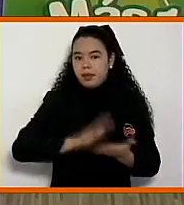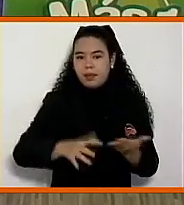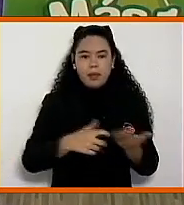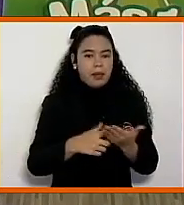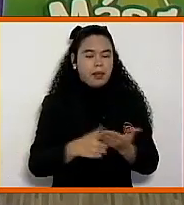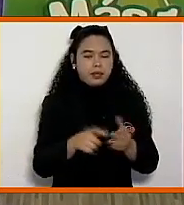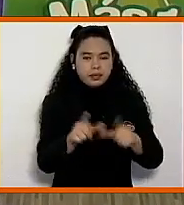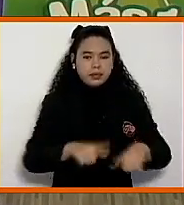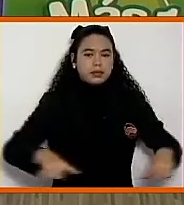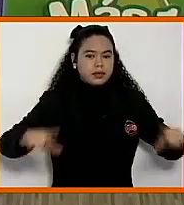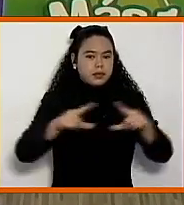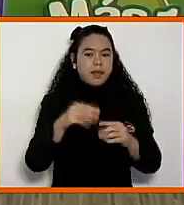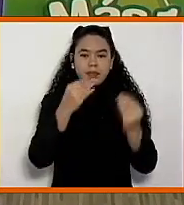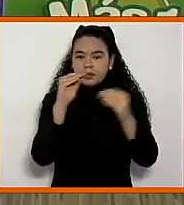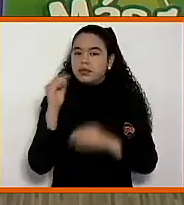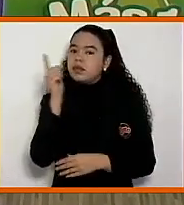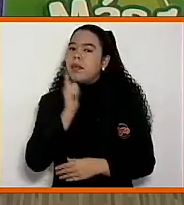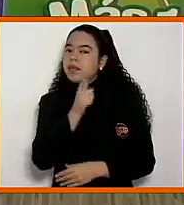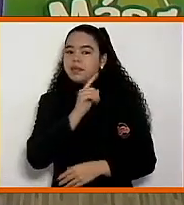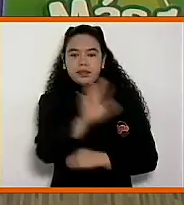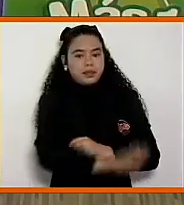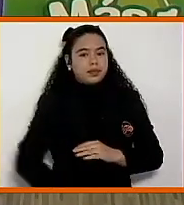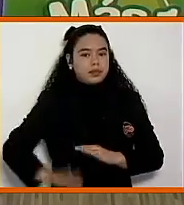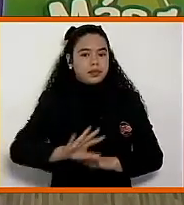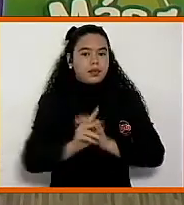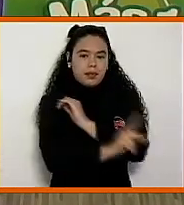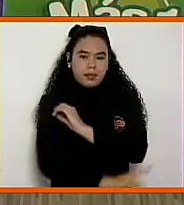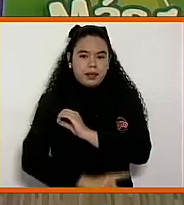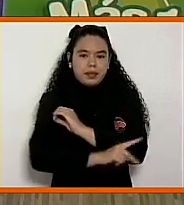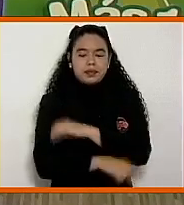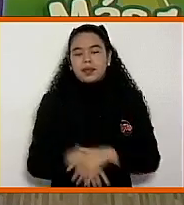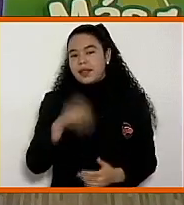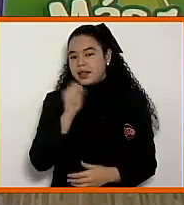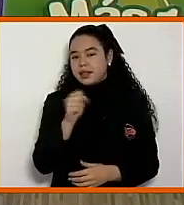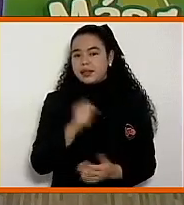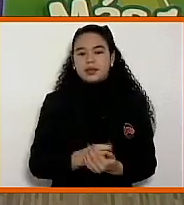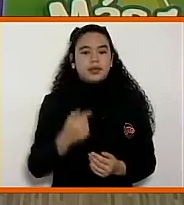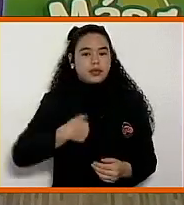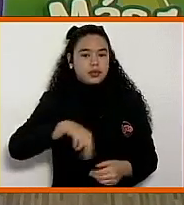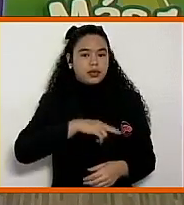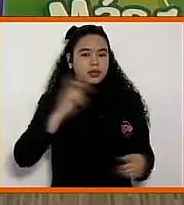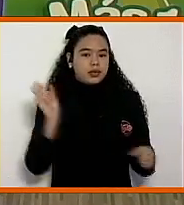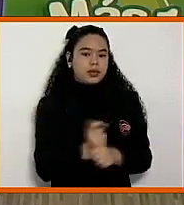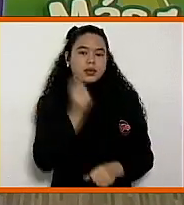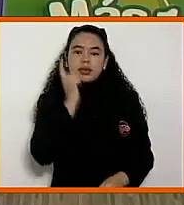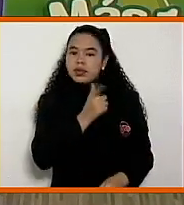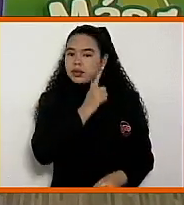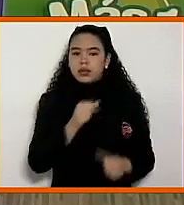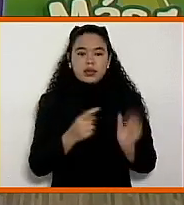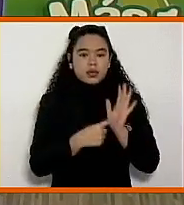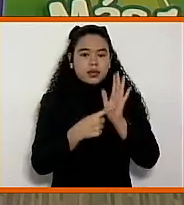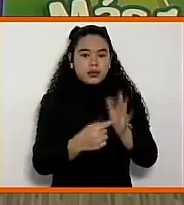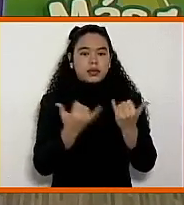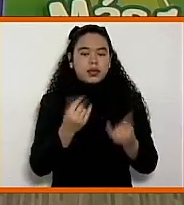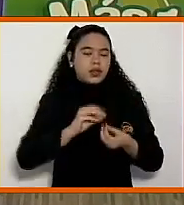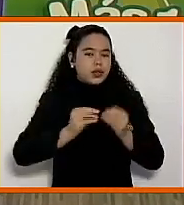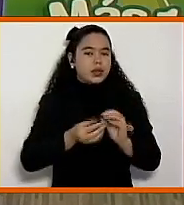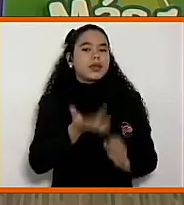en nuestros Loto Centros y kioscos a nivel nacional. Así es, y es que nosotras nos ganamos la Loto presentándote